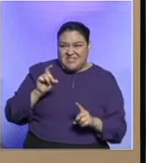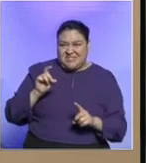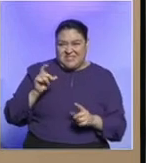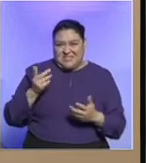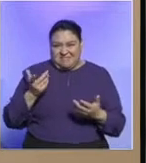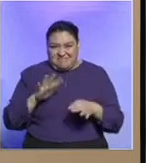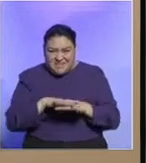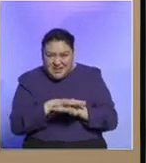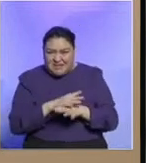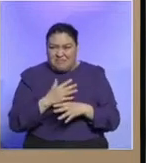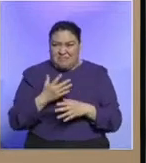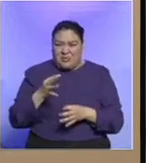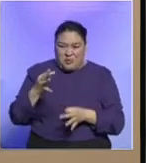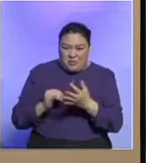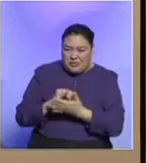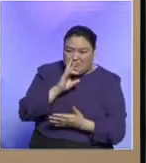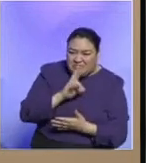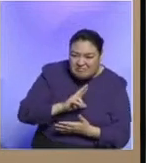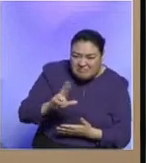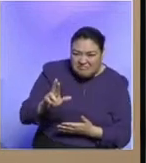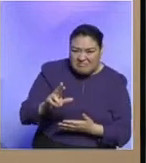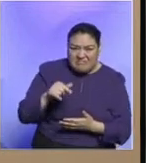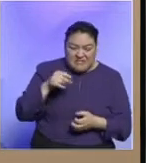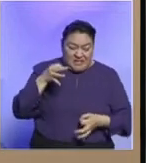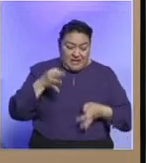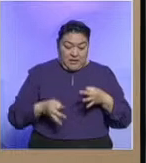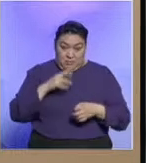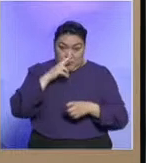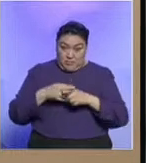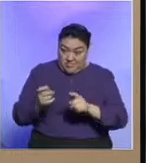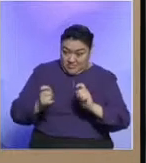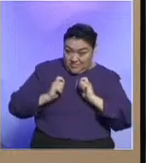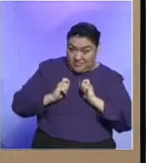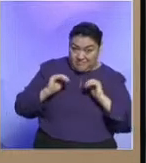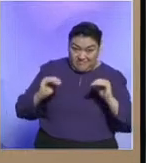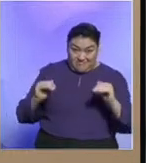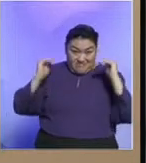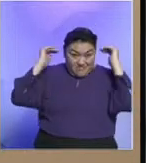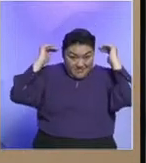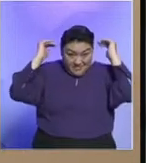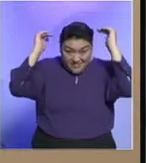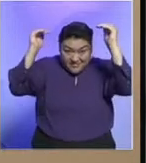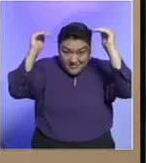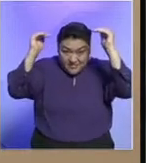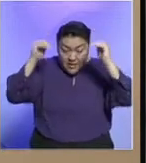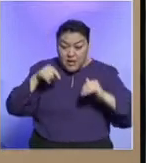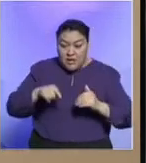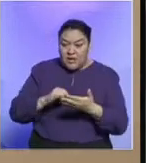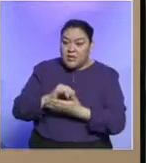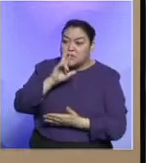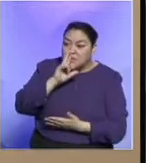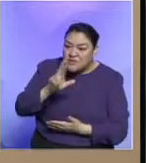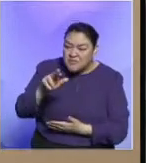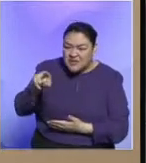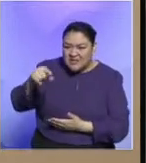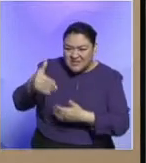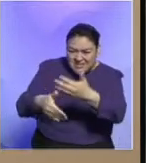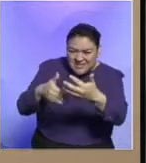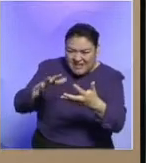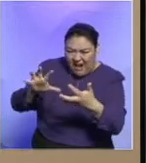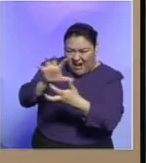siquiera de que una sentencia de un tribunal competente de última instancia pueda